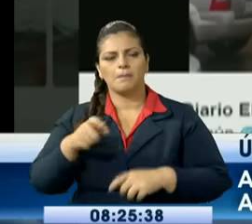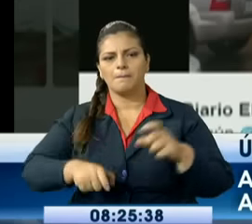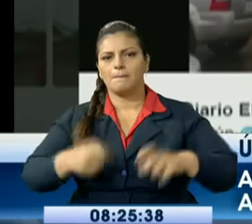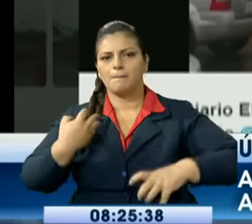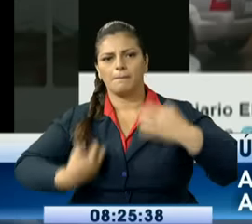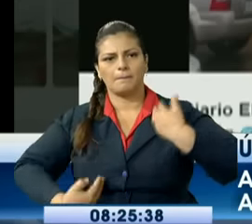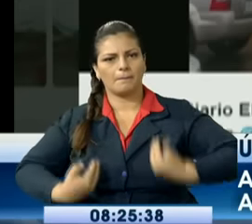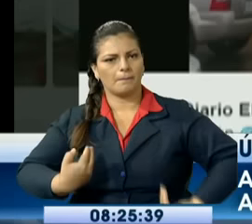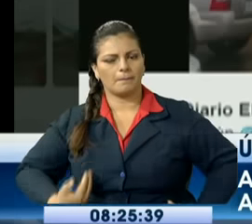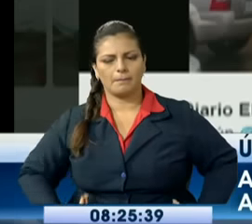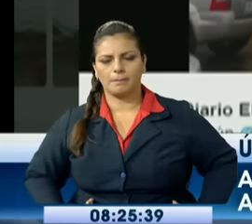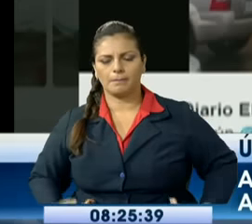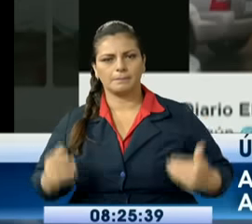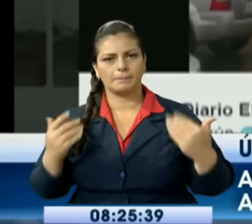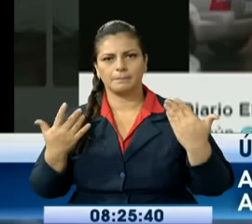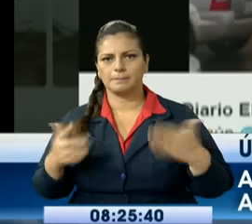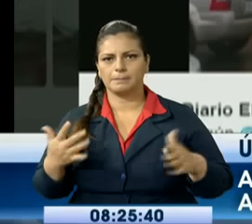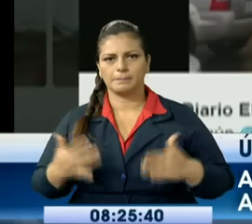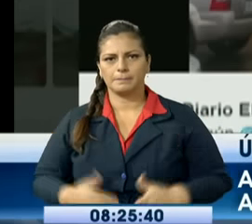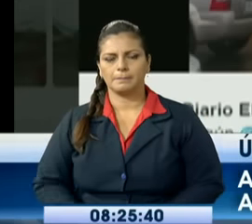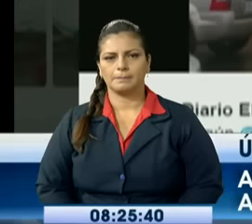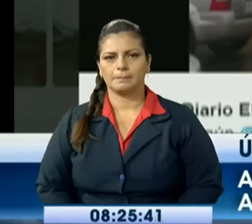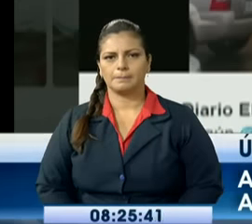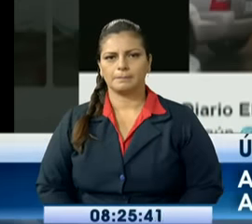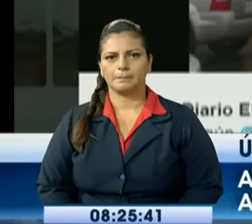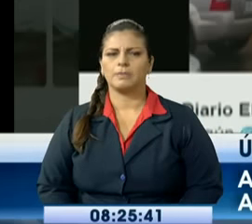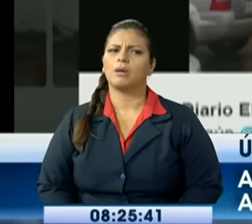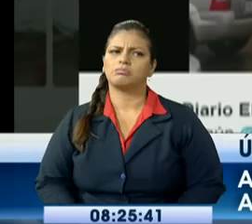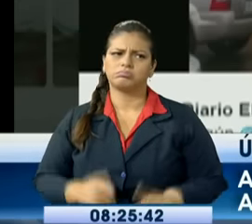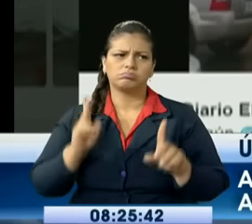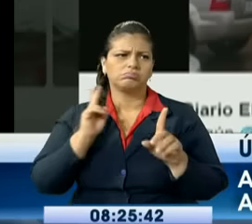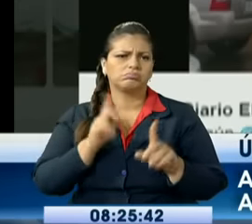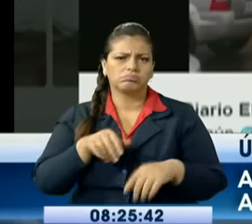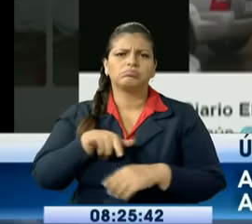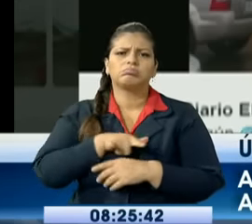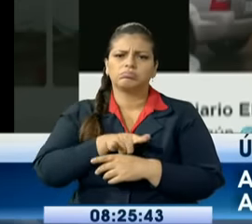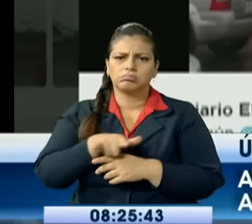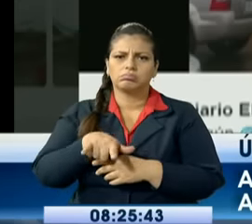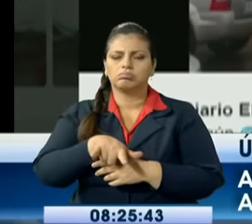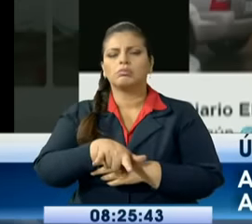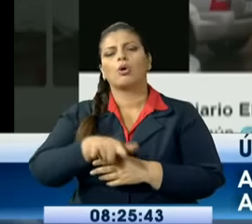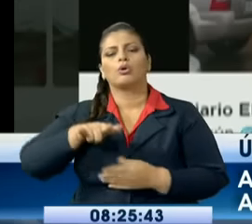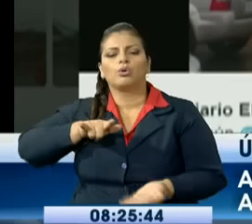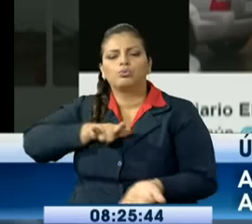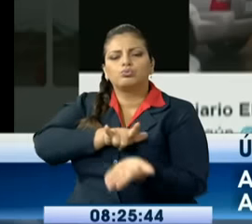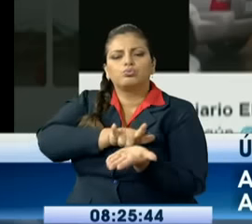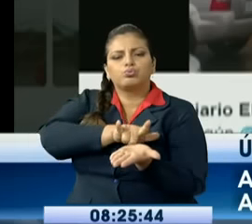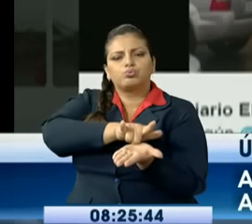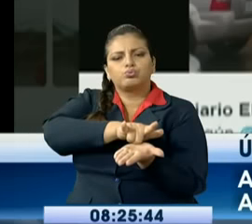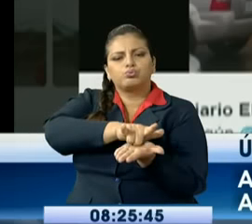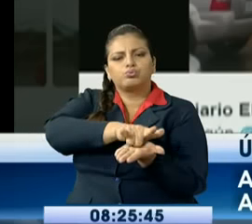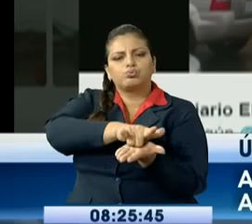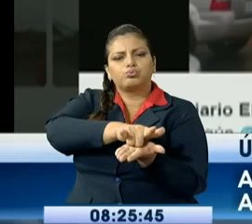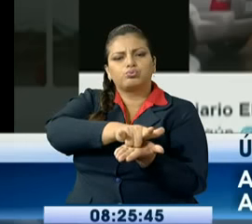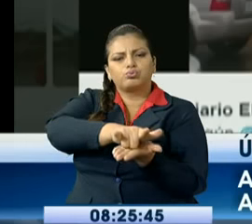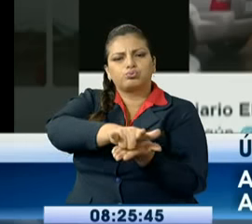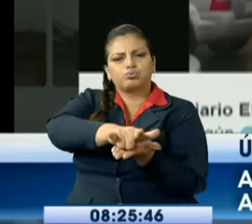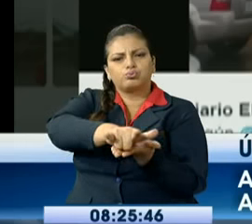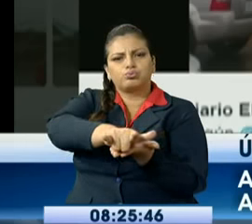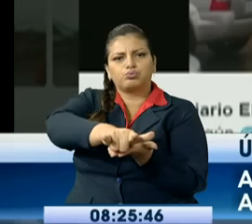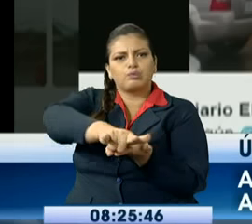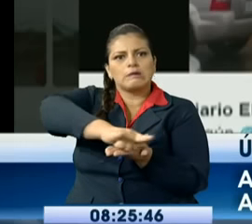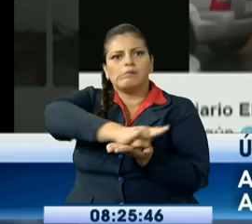ya le hemos expresado, señalado, de que el avión perdió la pista y se salió de ella en la cabecera sur